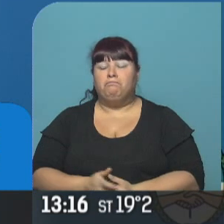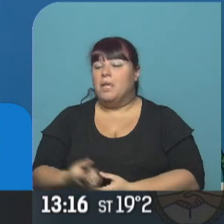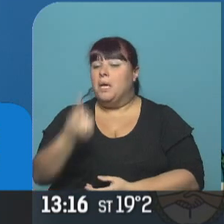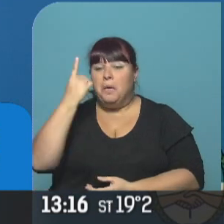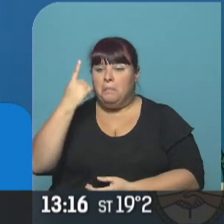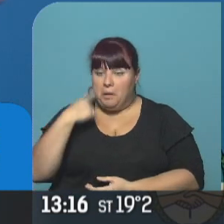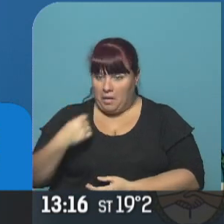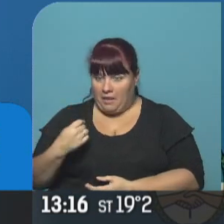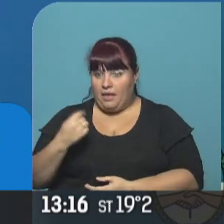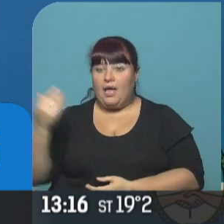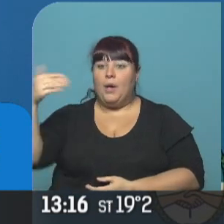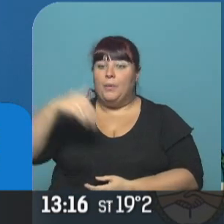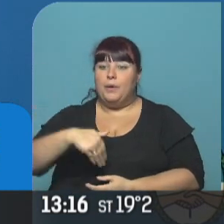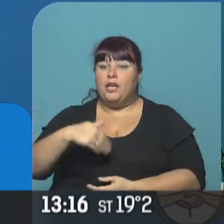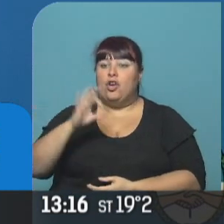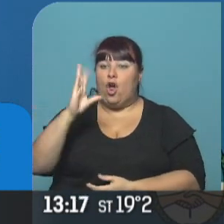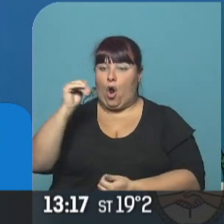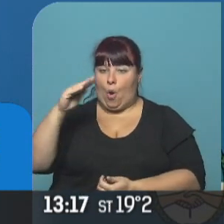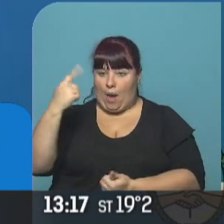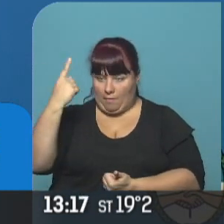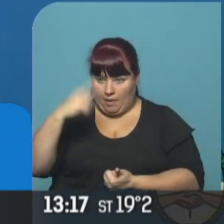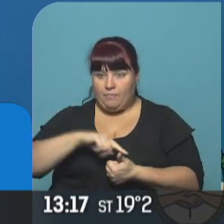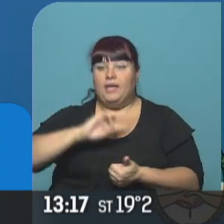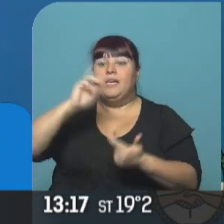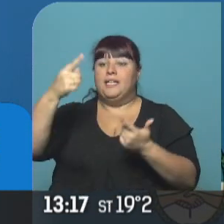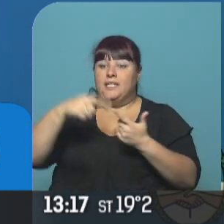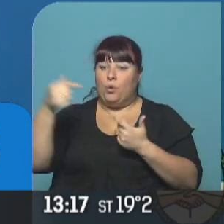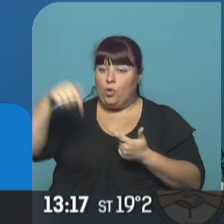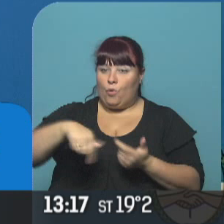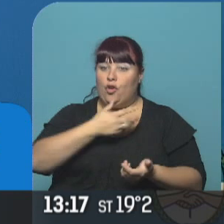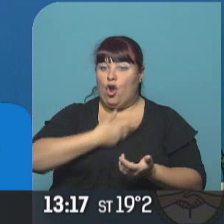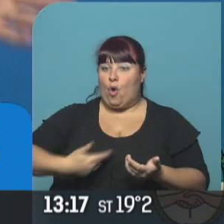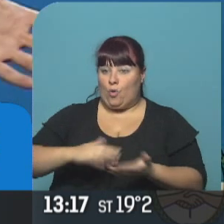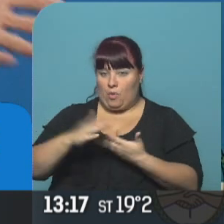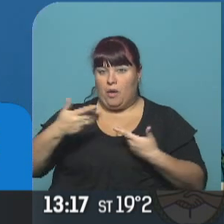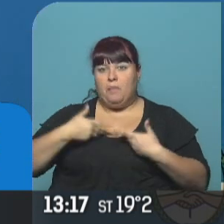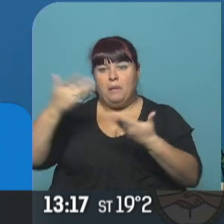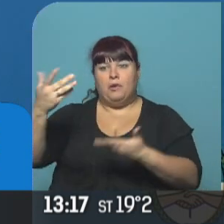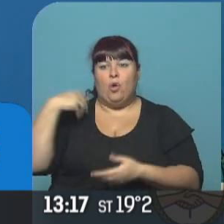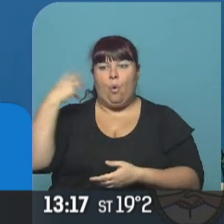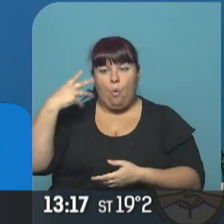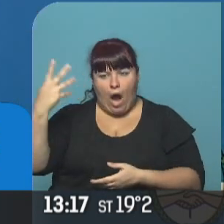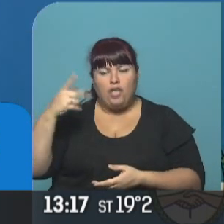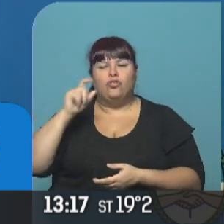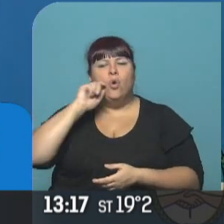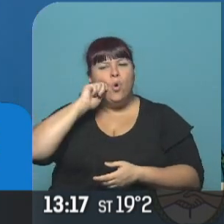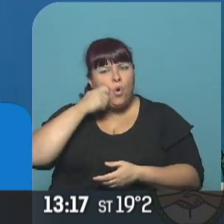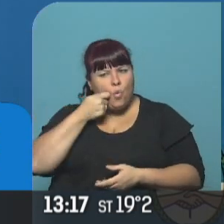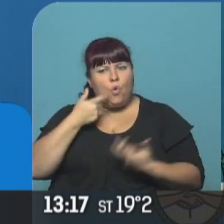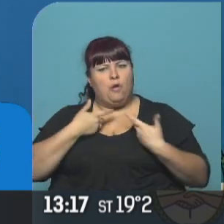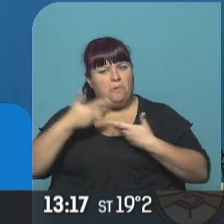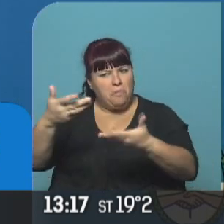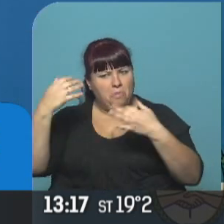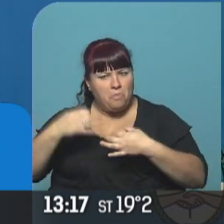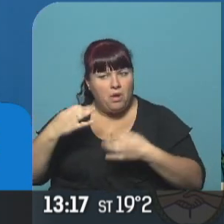primer momento, con la visita del presidente Obama, y después con el nuevo gobierno que me recibió en Washington, y tuvimos una muy buena